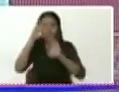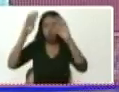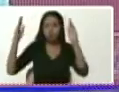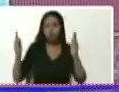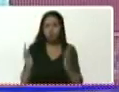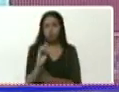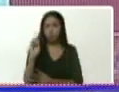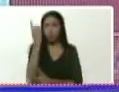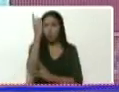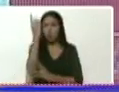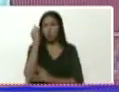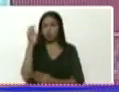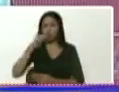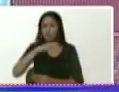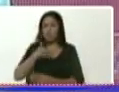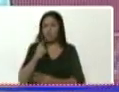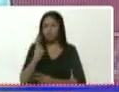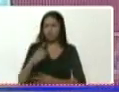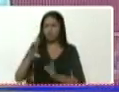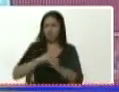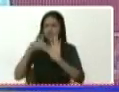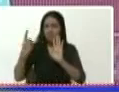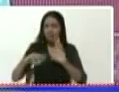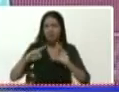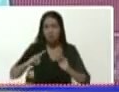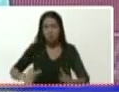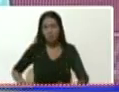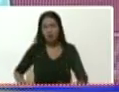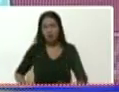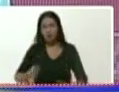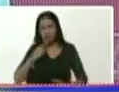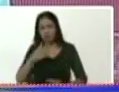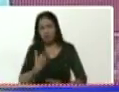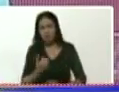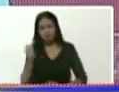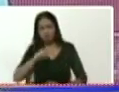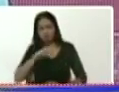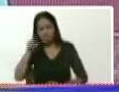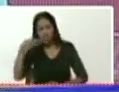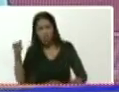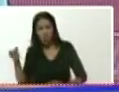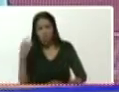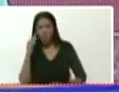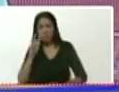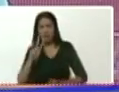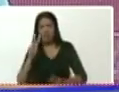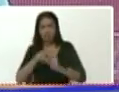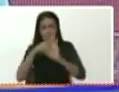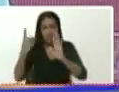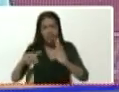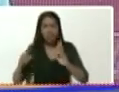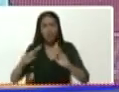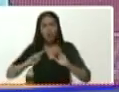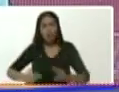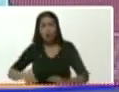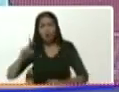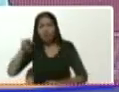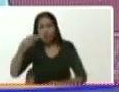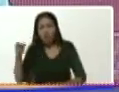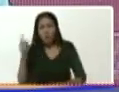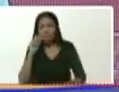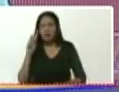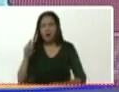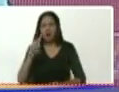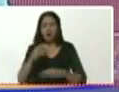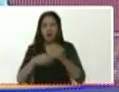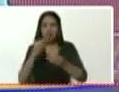mundo. Si quieren hablar de derechos humanos, si quieren ver los derechos humanos, vean lo